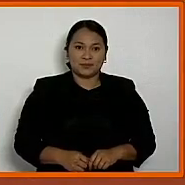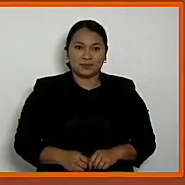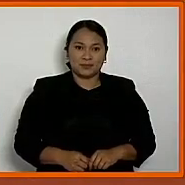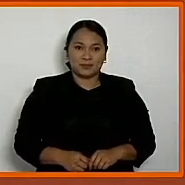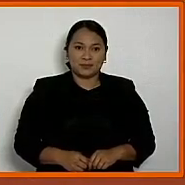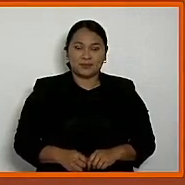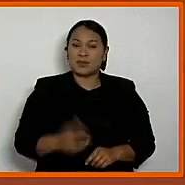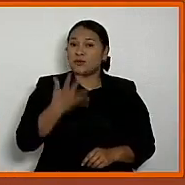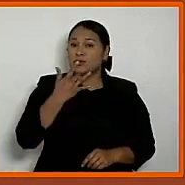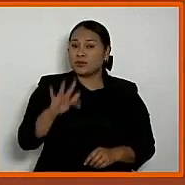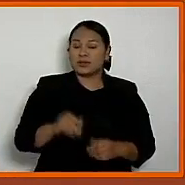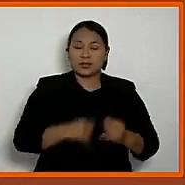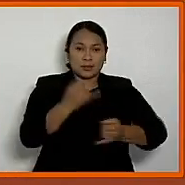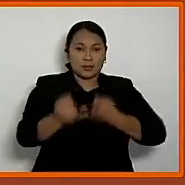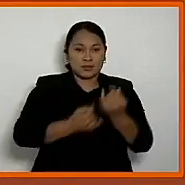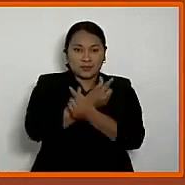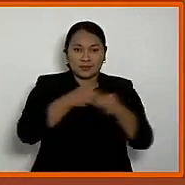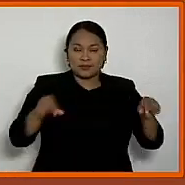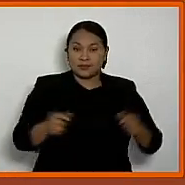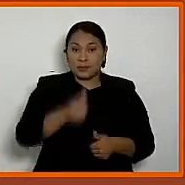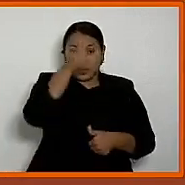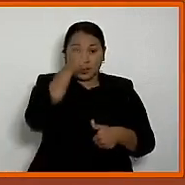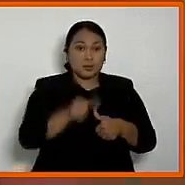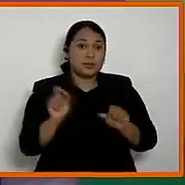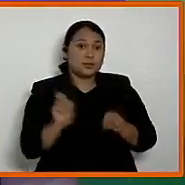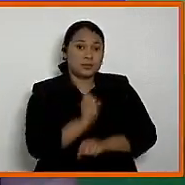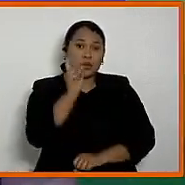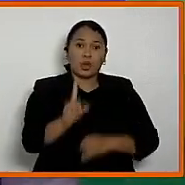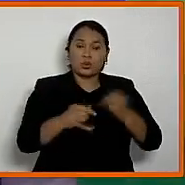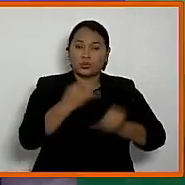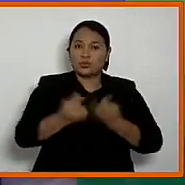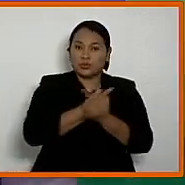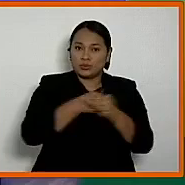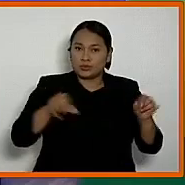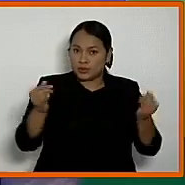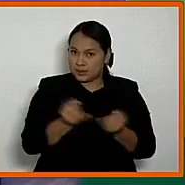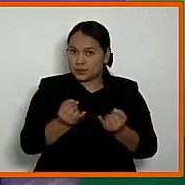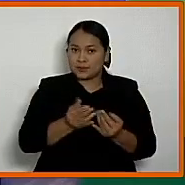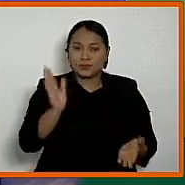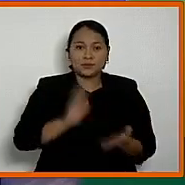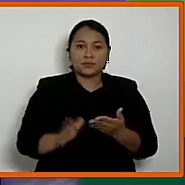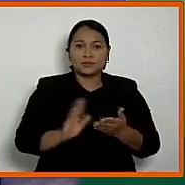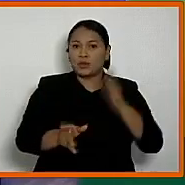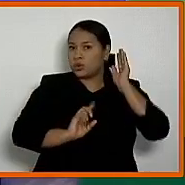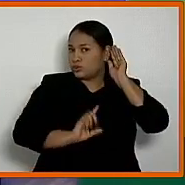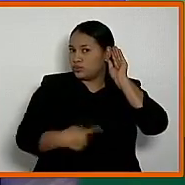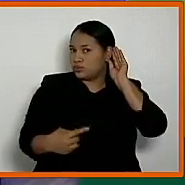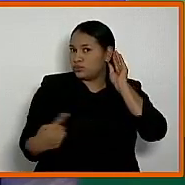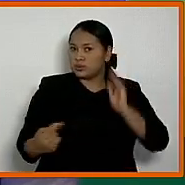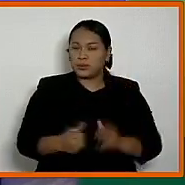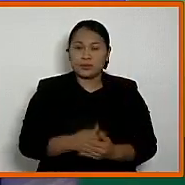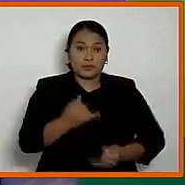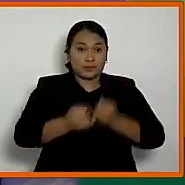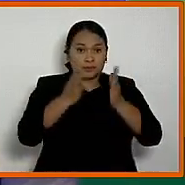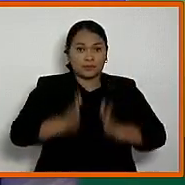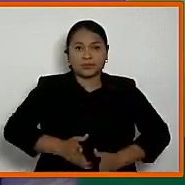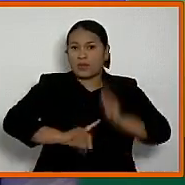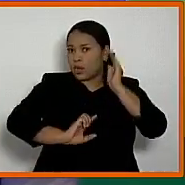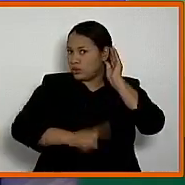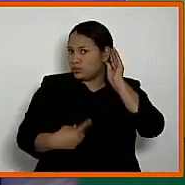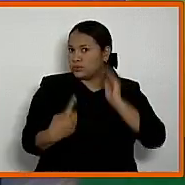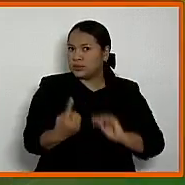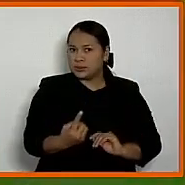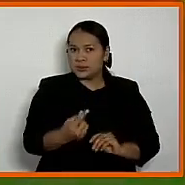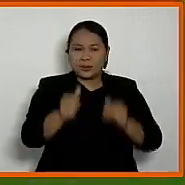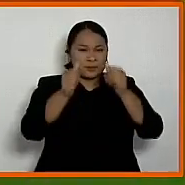Suerte, porque esta es jugada gratis. Y recuerda que tienes una jugada gratis por el mismo monto invertido en diaria. Si eres jugador para más uno, atento, porque